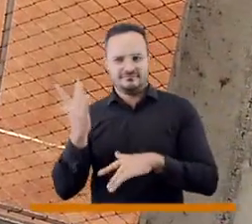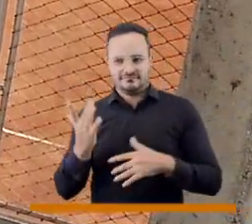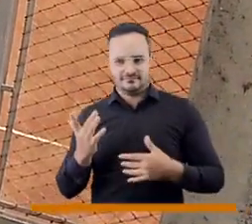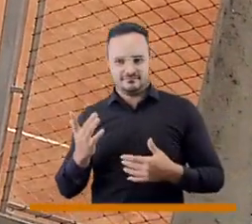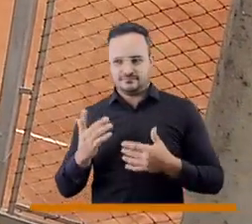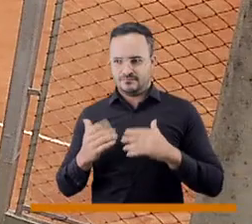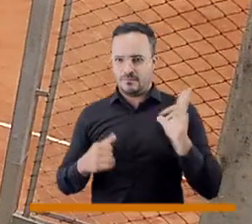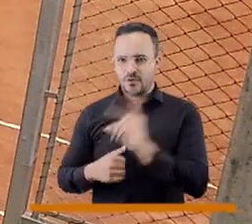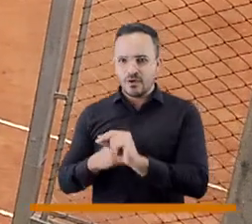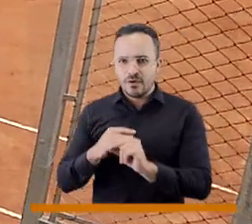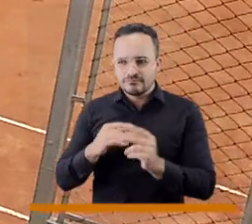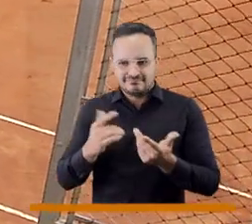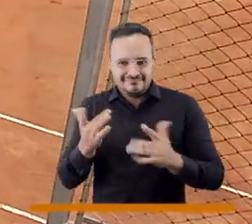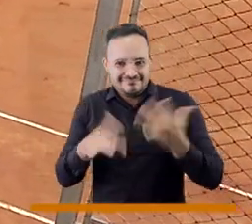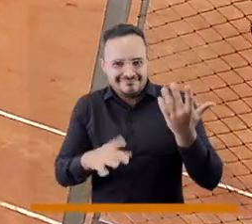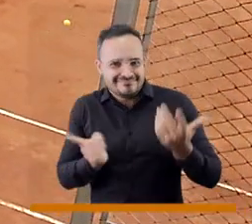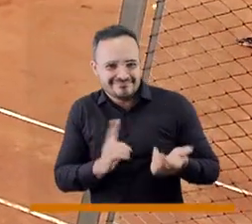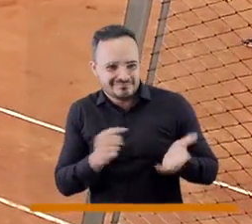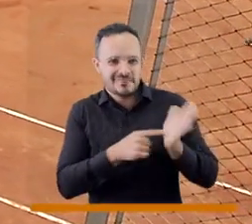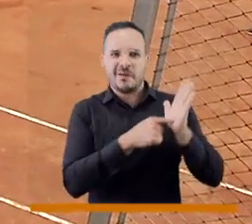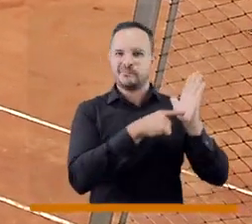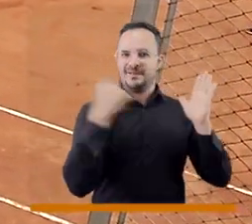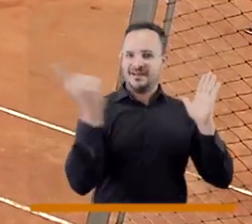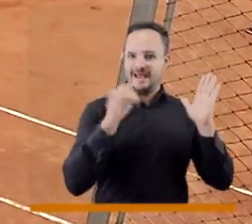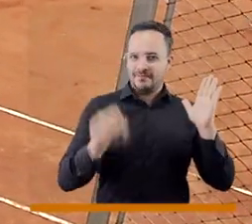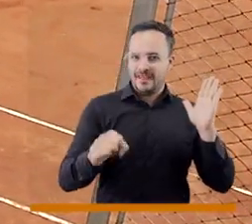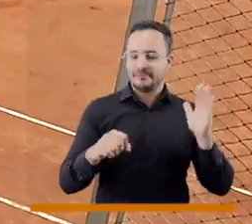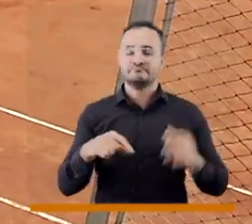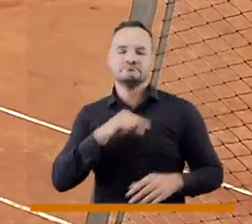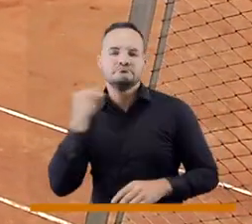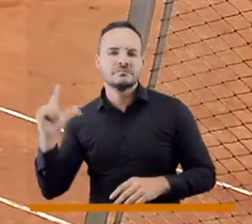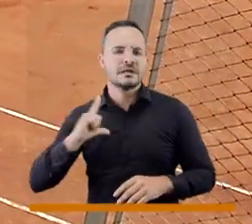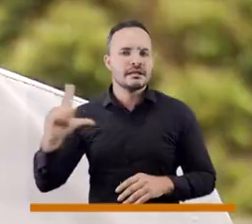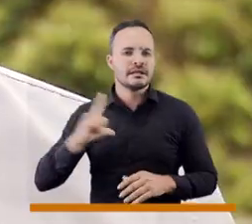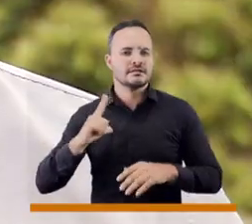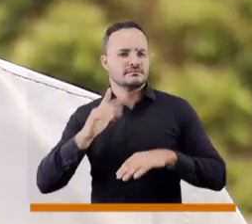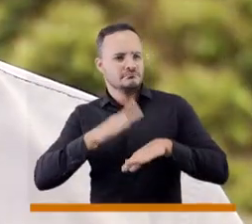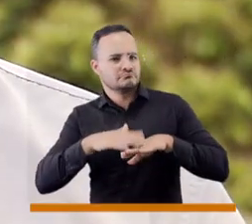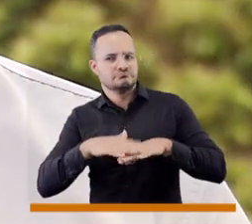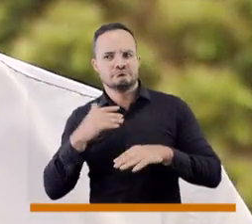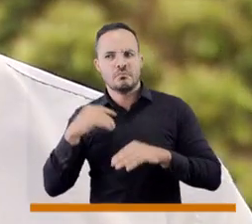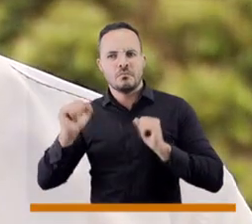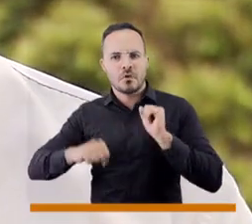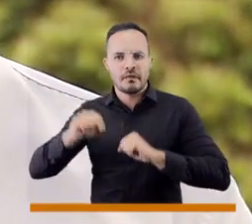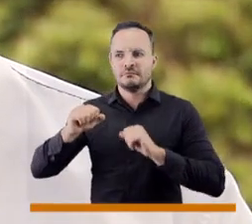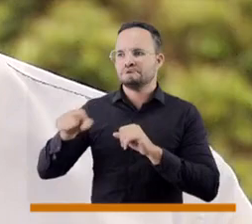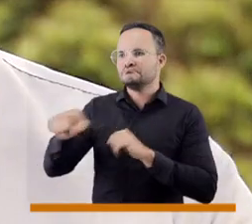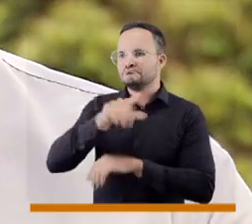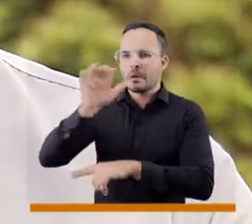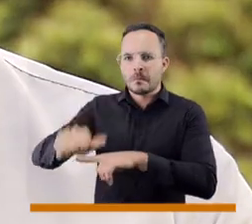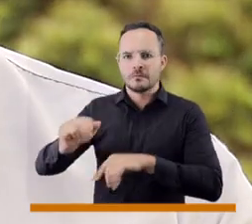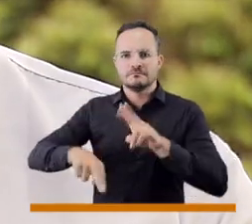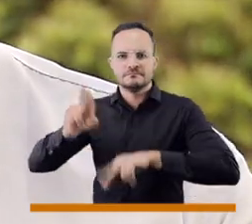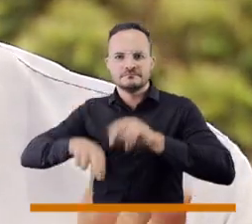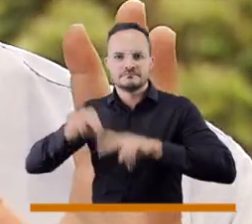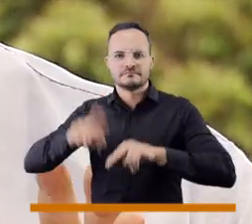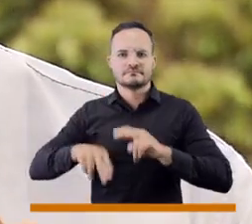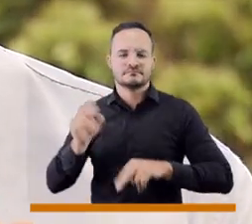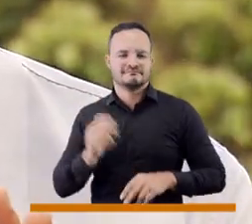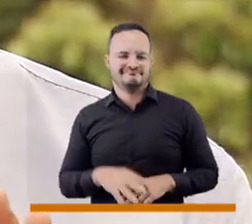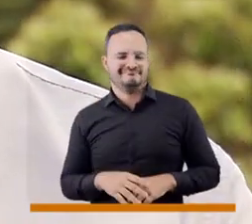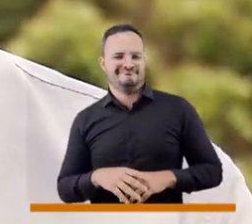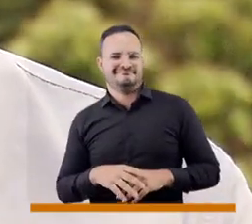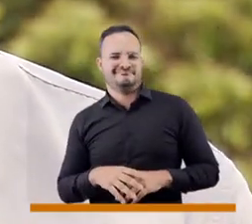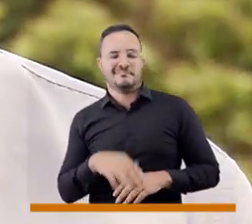en cualquier parte de Medellín, pero cuando uno va a un lugar donde se quieren abrir las iglesias, por parte de los pastores, se encuentran que hay un